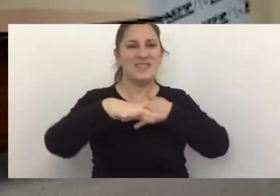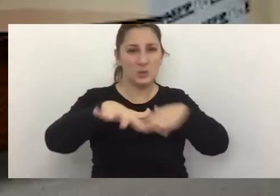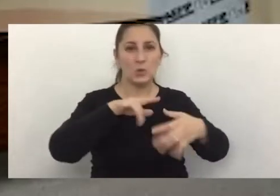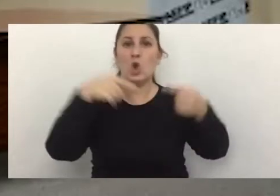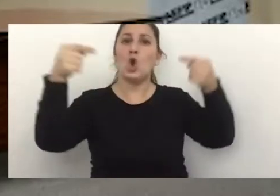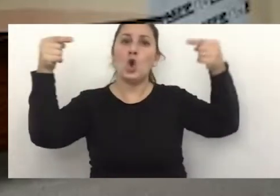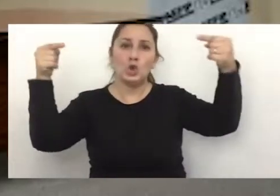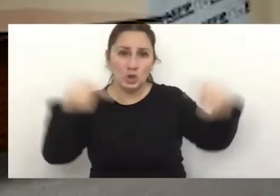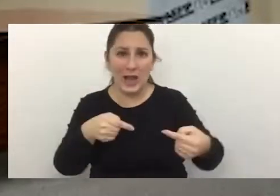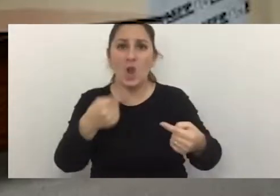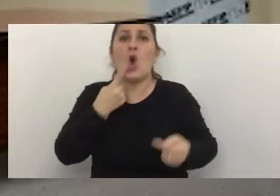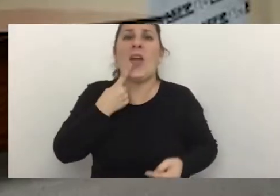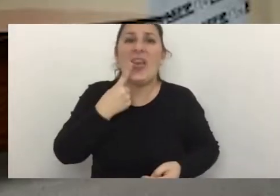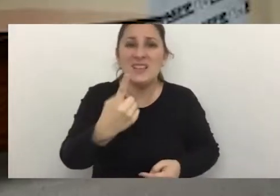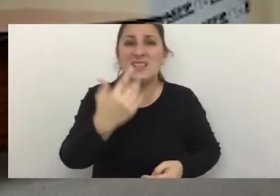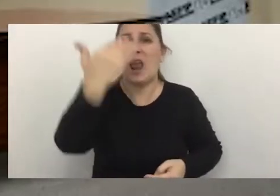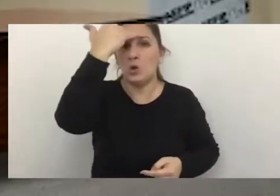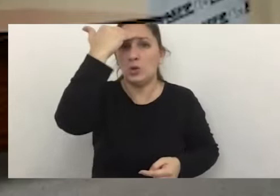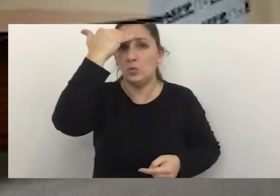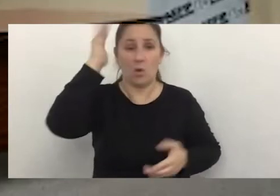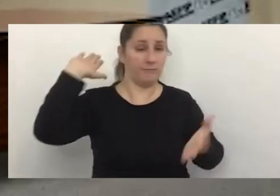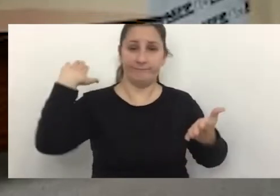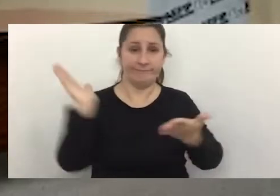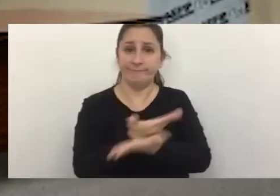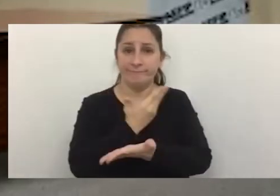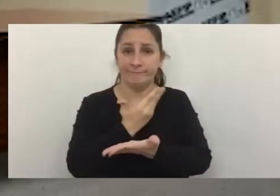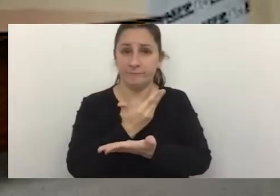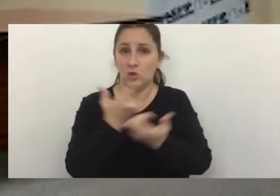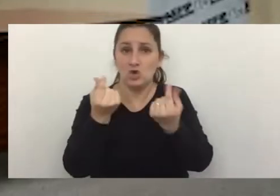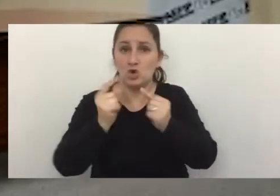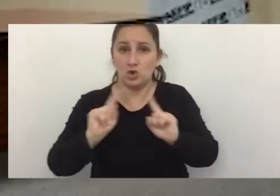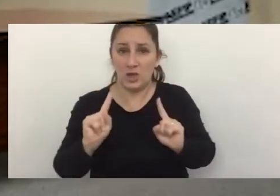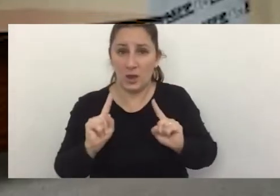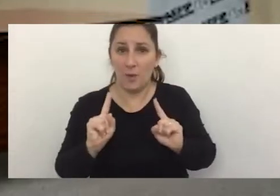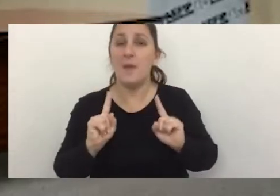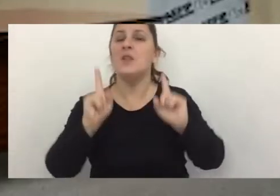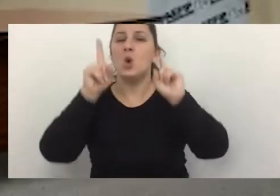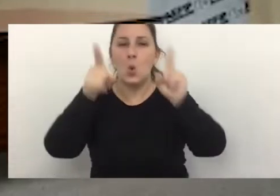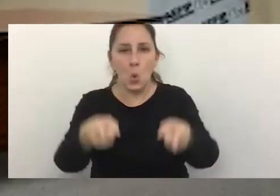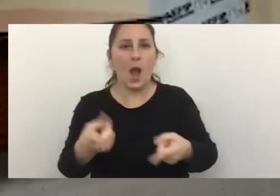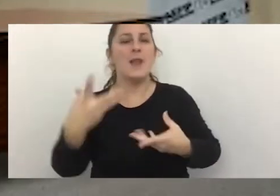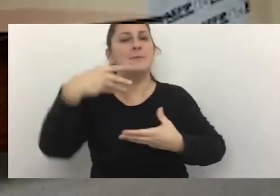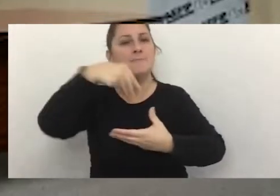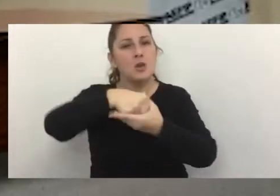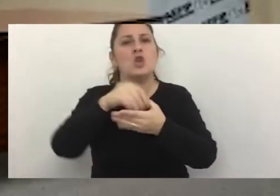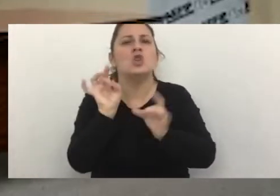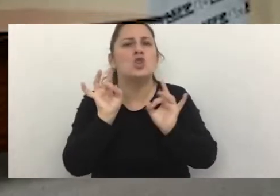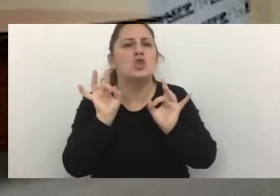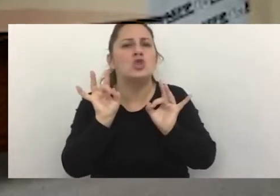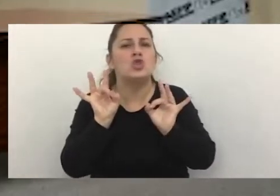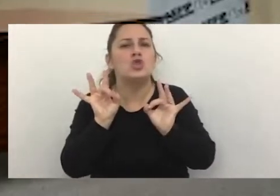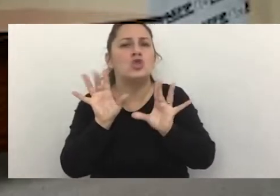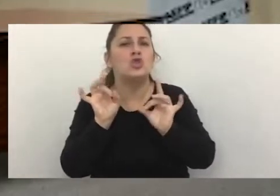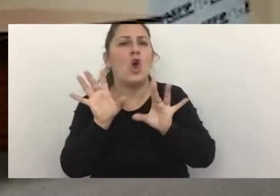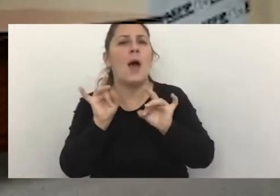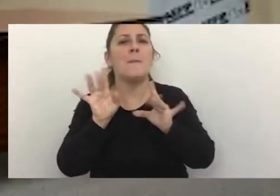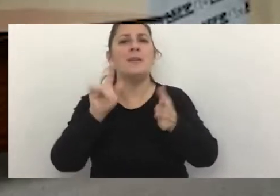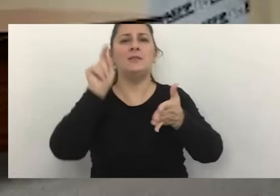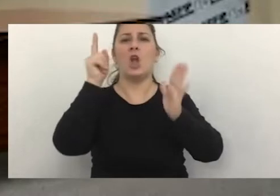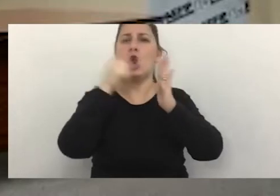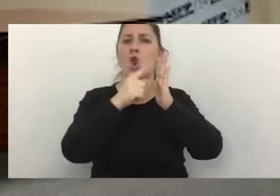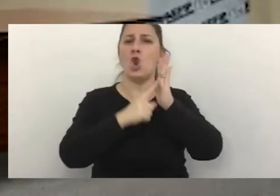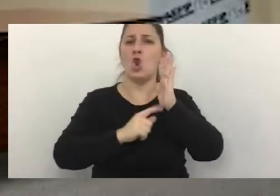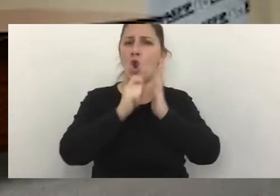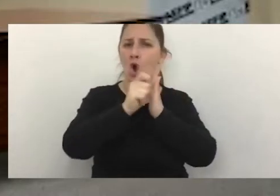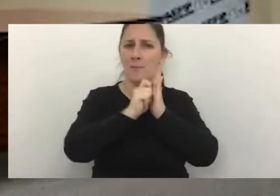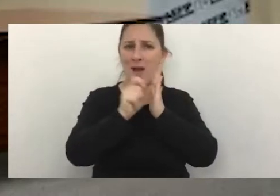Constitución. Todo acto. Incluye, obviamente, no solamente el dictado de normas por parte del Congreso,